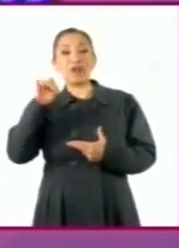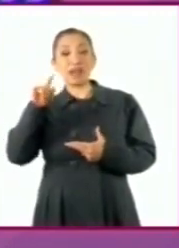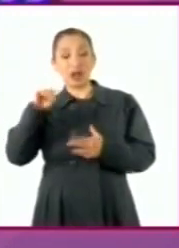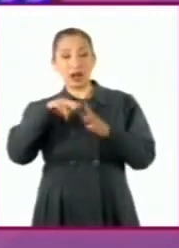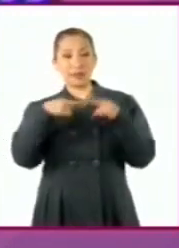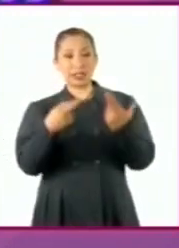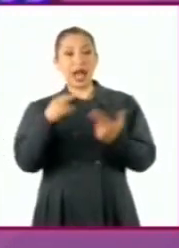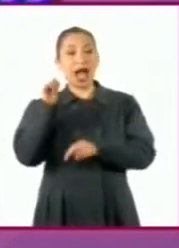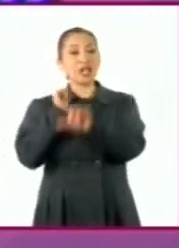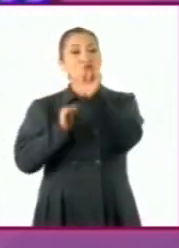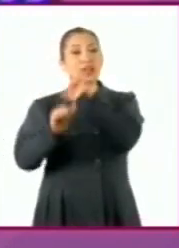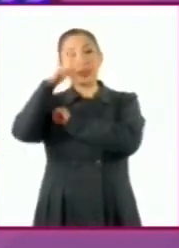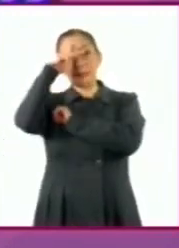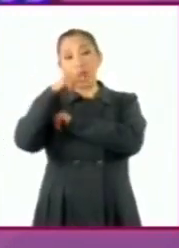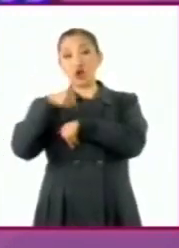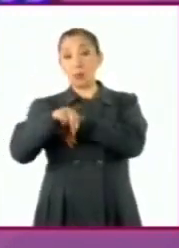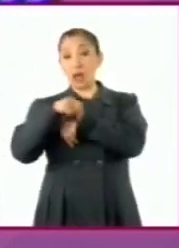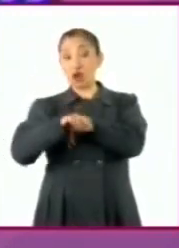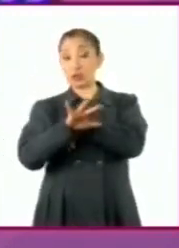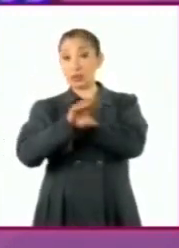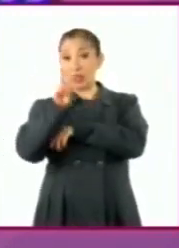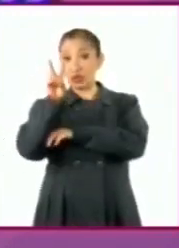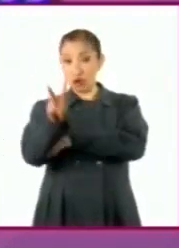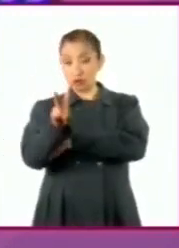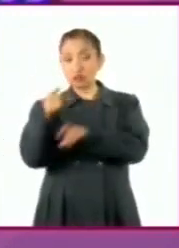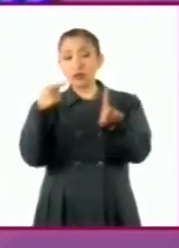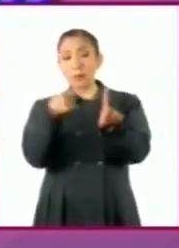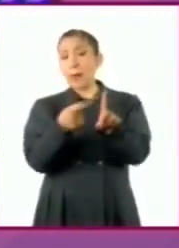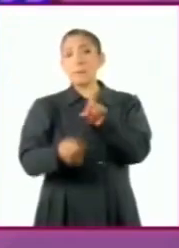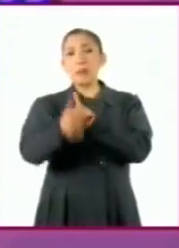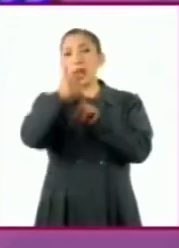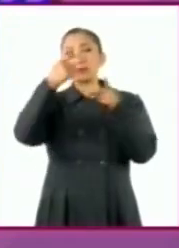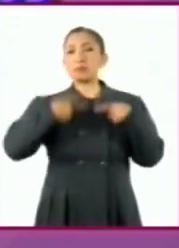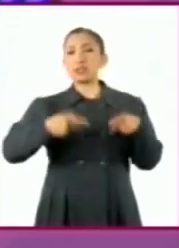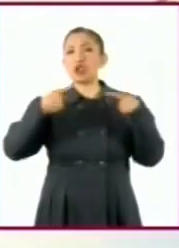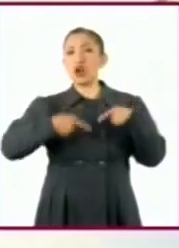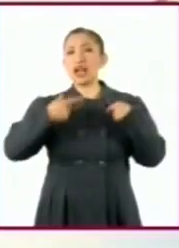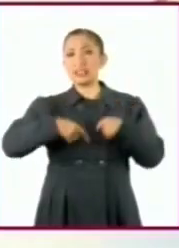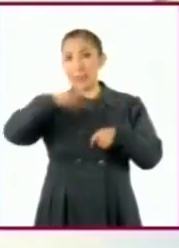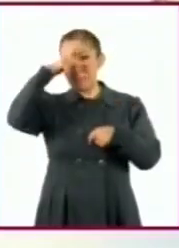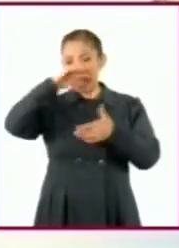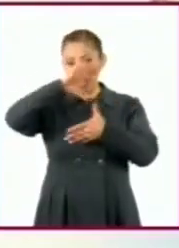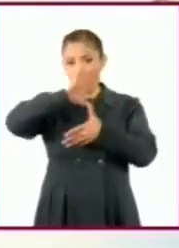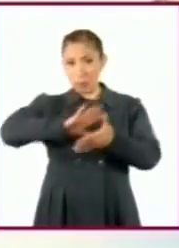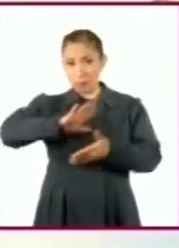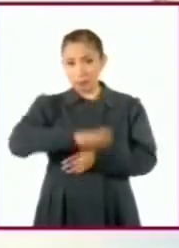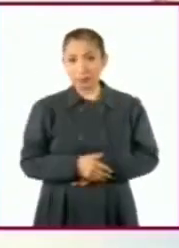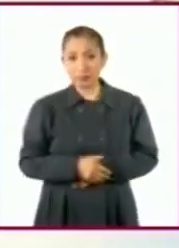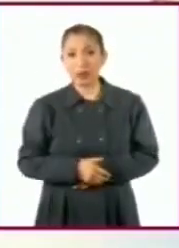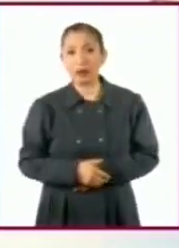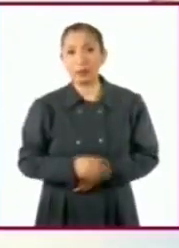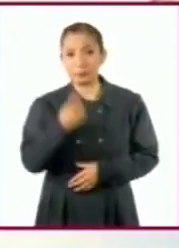revista Arqueología Mexicana número 52, dedicada a los primeros pobladores de México. Dice así: